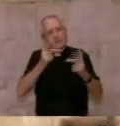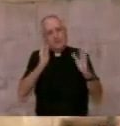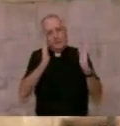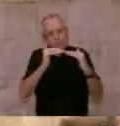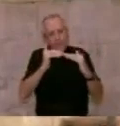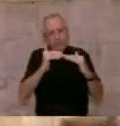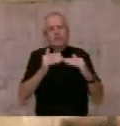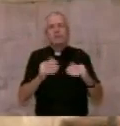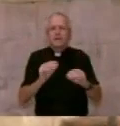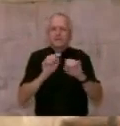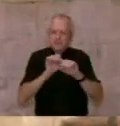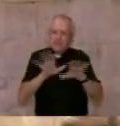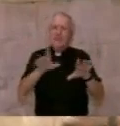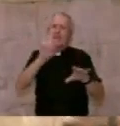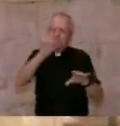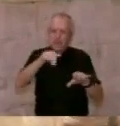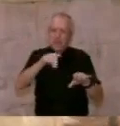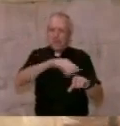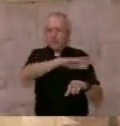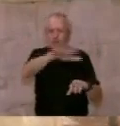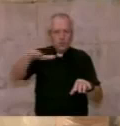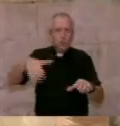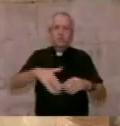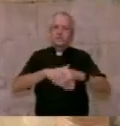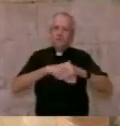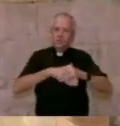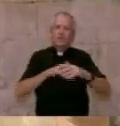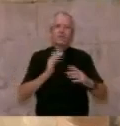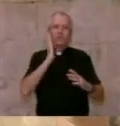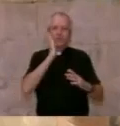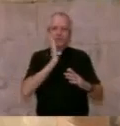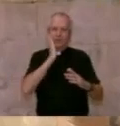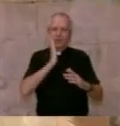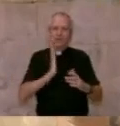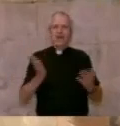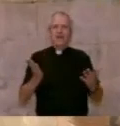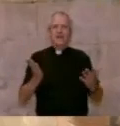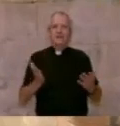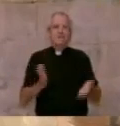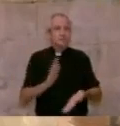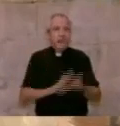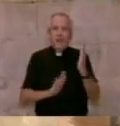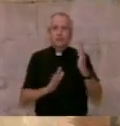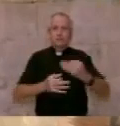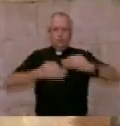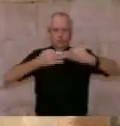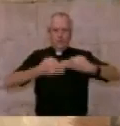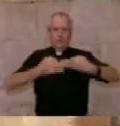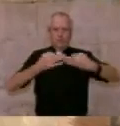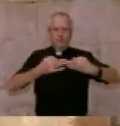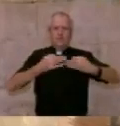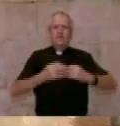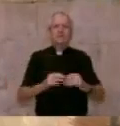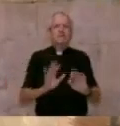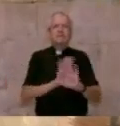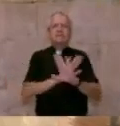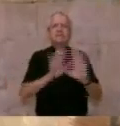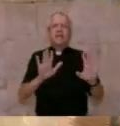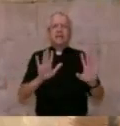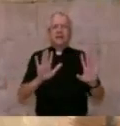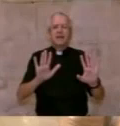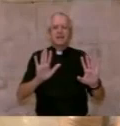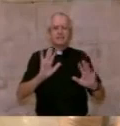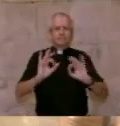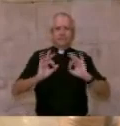libertad. Que les llegue a ellos también esta salutación bien cordial. Salgamos con autenticidad, sin hacer